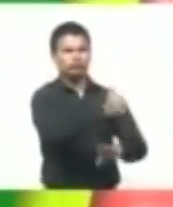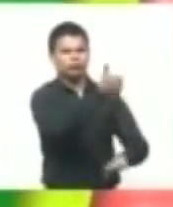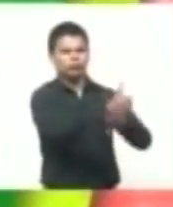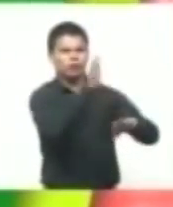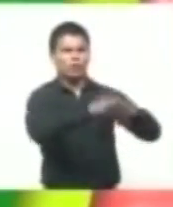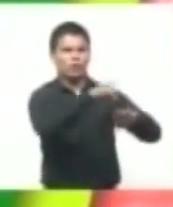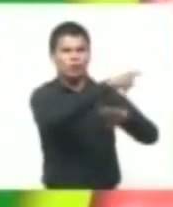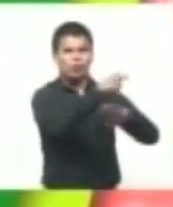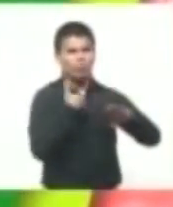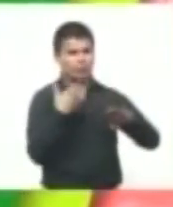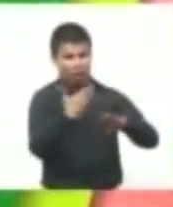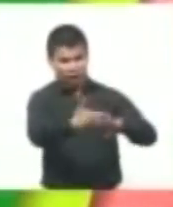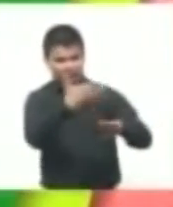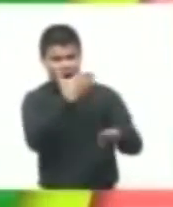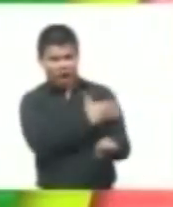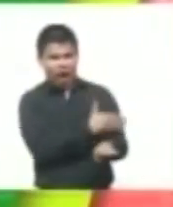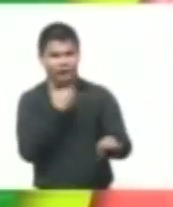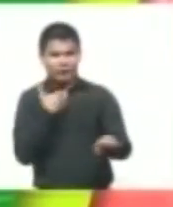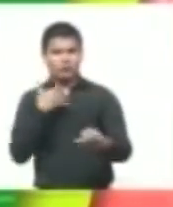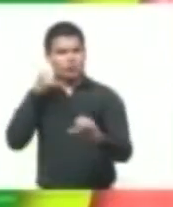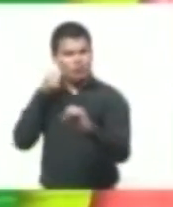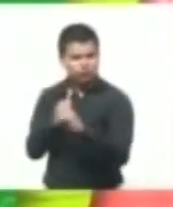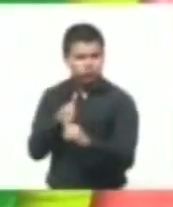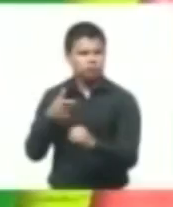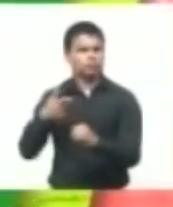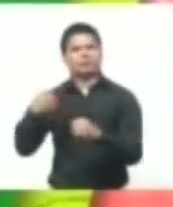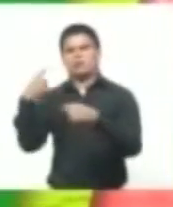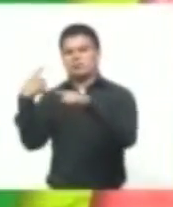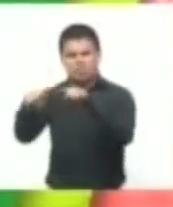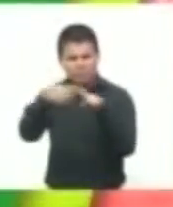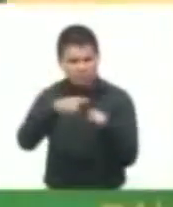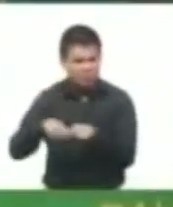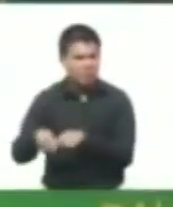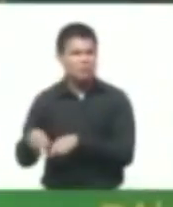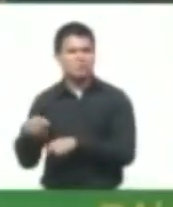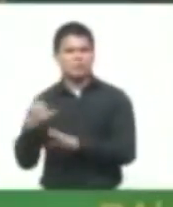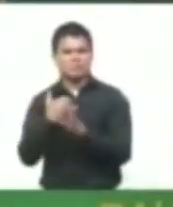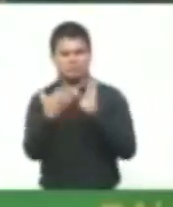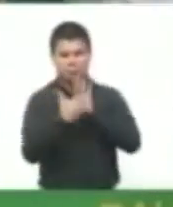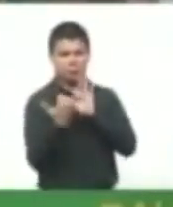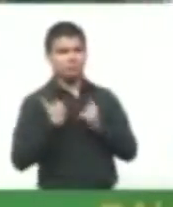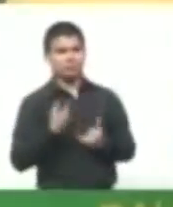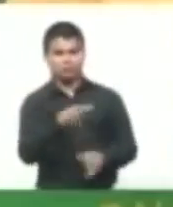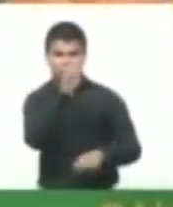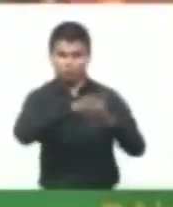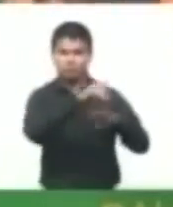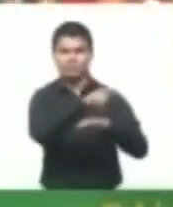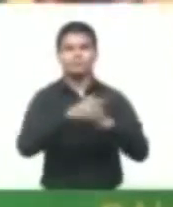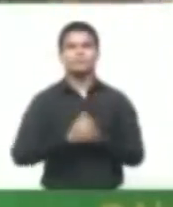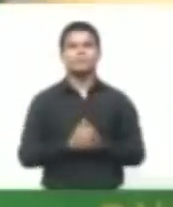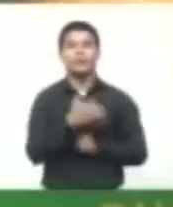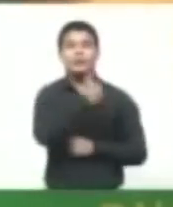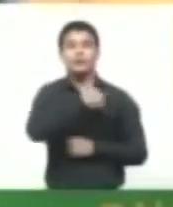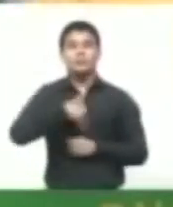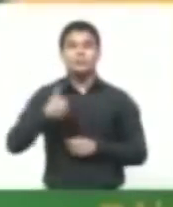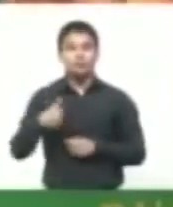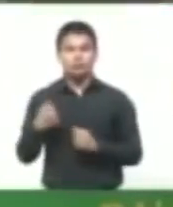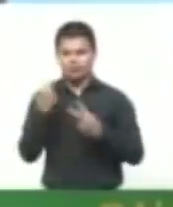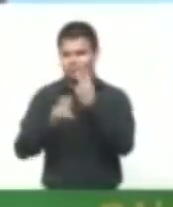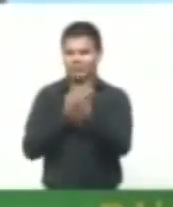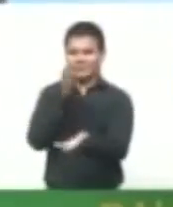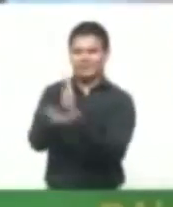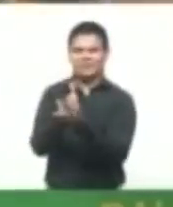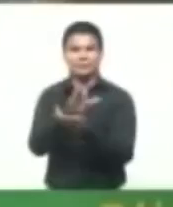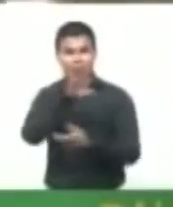secuestro, tortura y violación, confesada por paramilitares. El Junior visita Envigado en busca de sus primeros 3